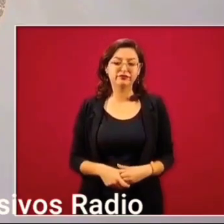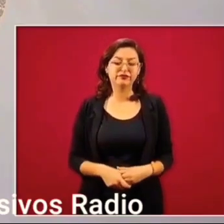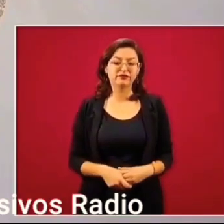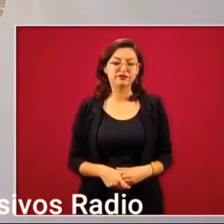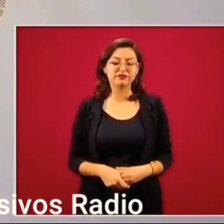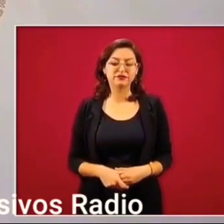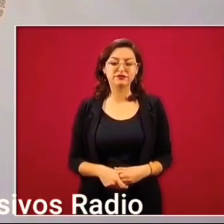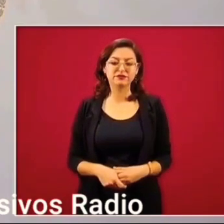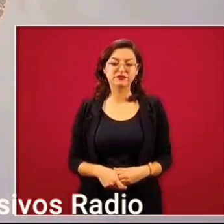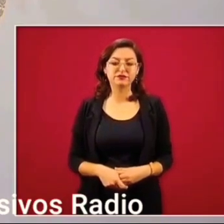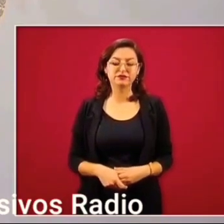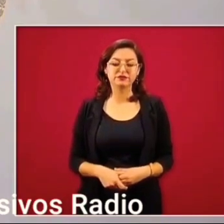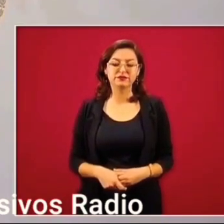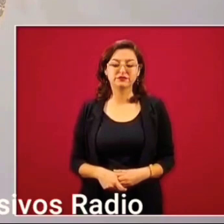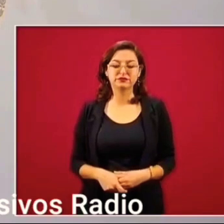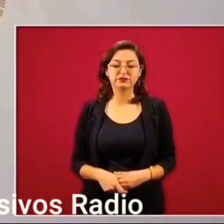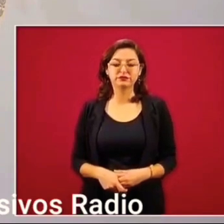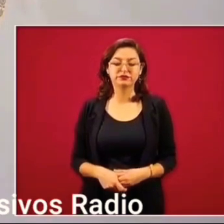No tener